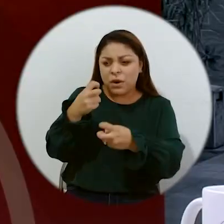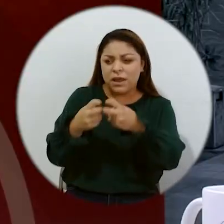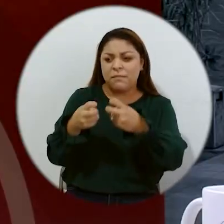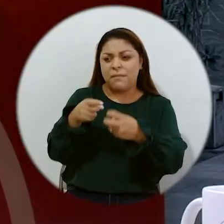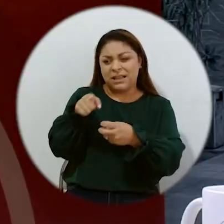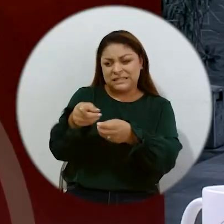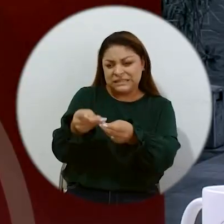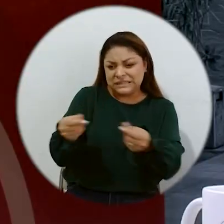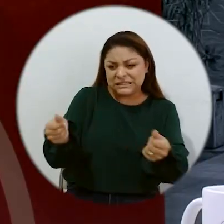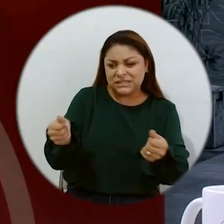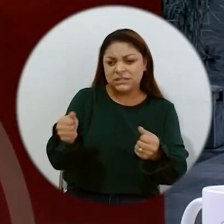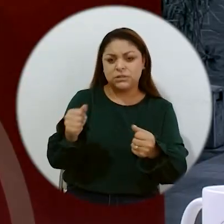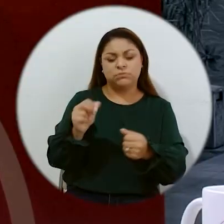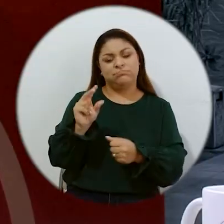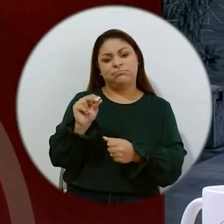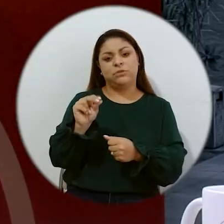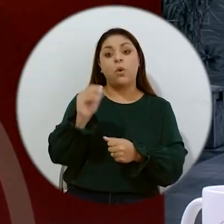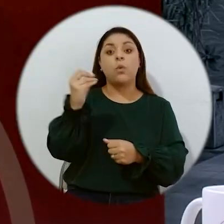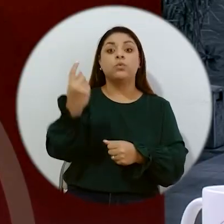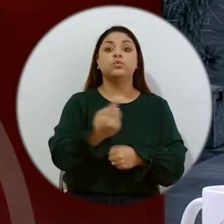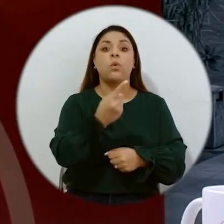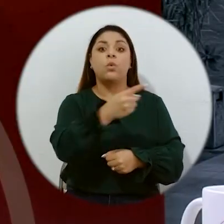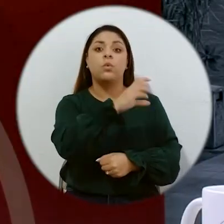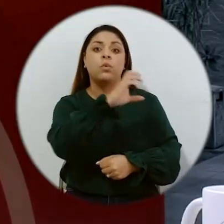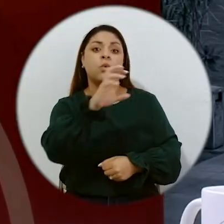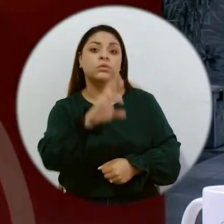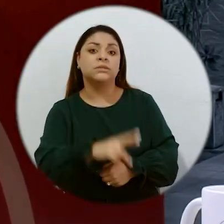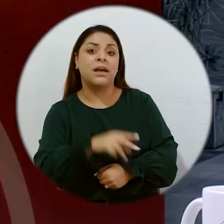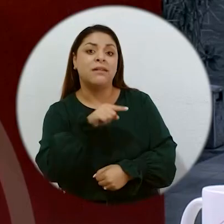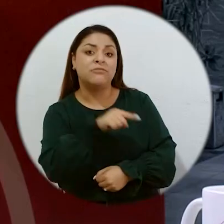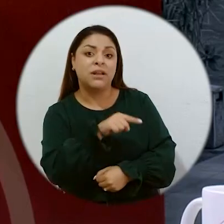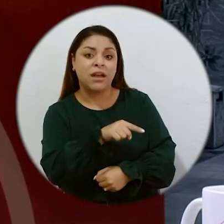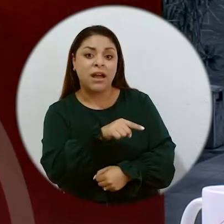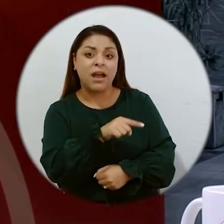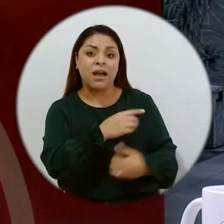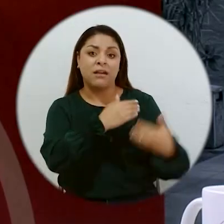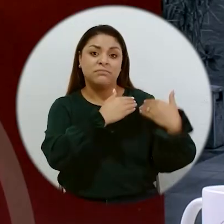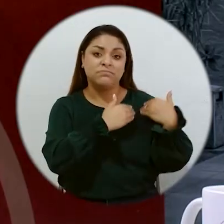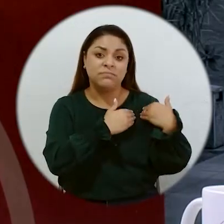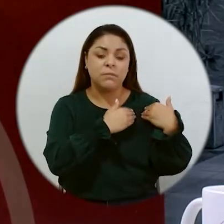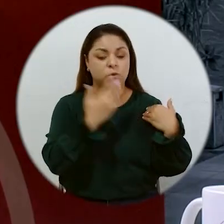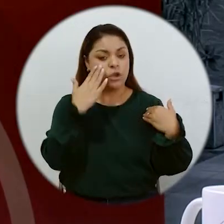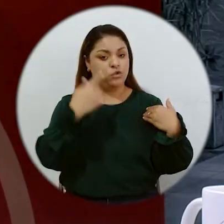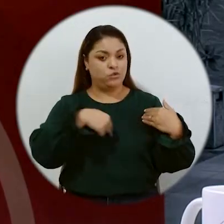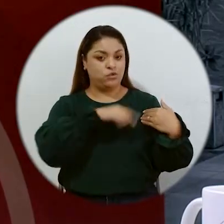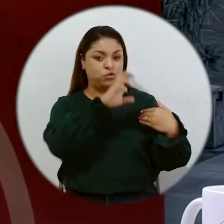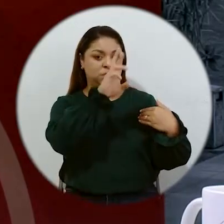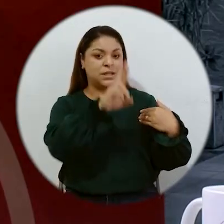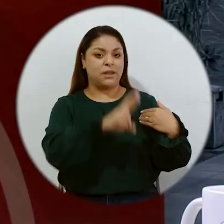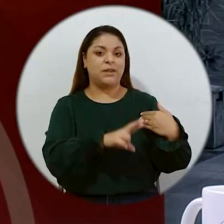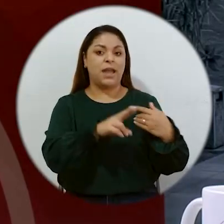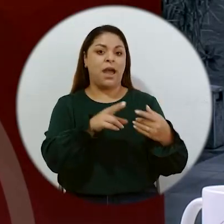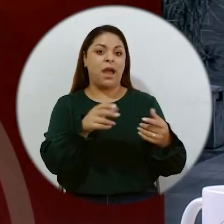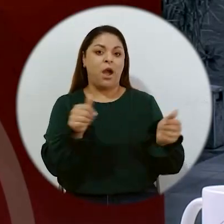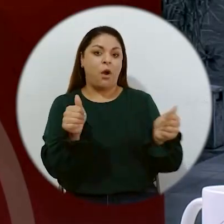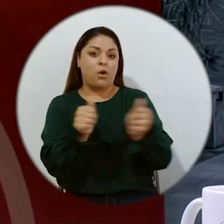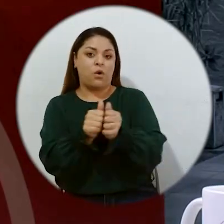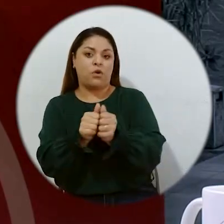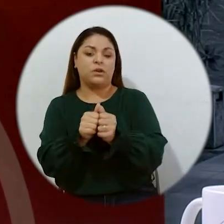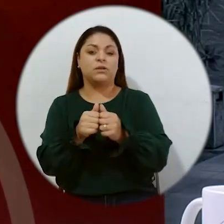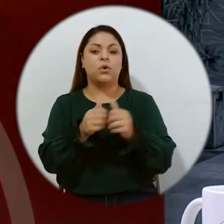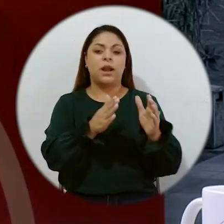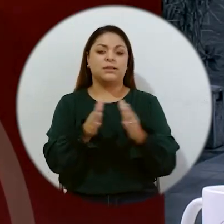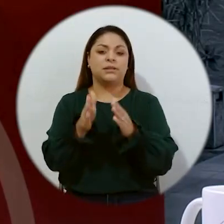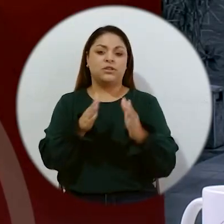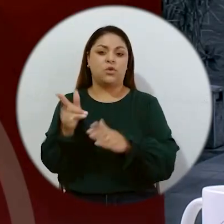algo que le compete a Costa Rica, ¿verdad?, que es el país coorganizador junto con Francia. Es decir, es algo que le compete